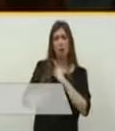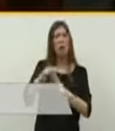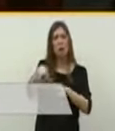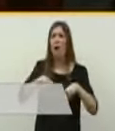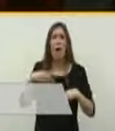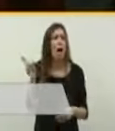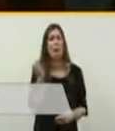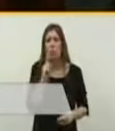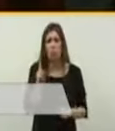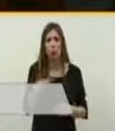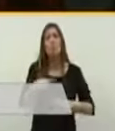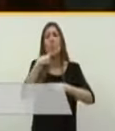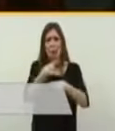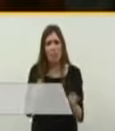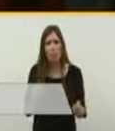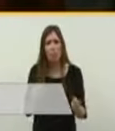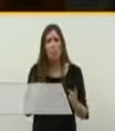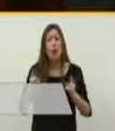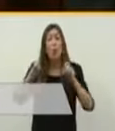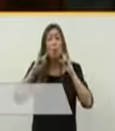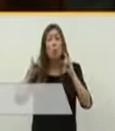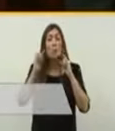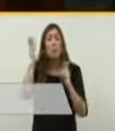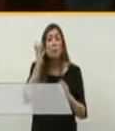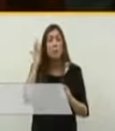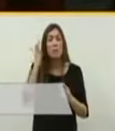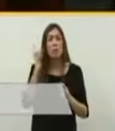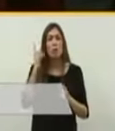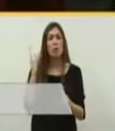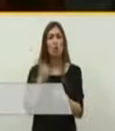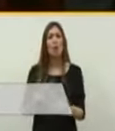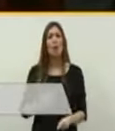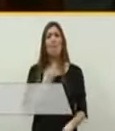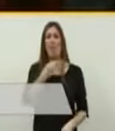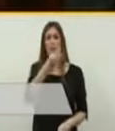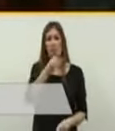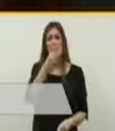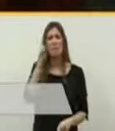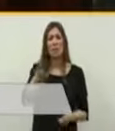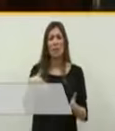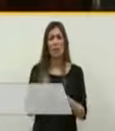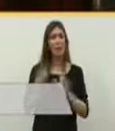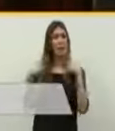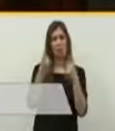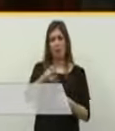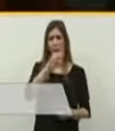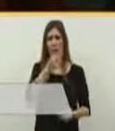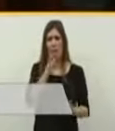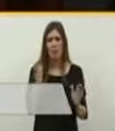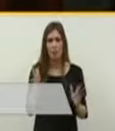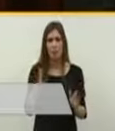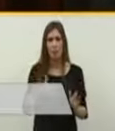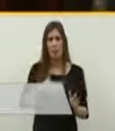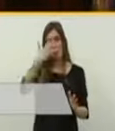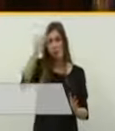diré, el ruido no solo ahoga el sonido, el ruido ahoga la palabra, el ruido ahoga la razón